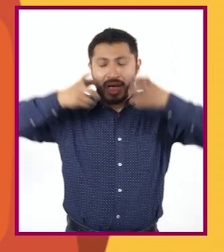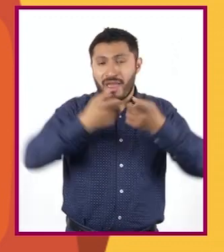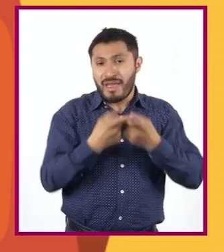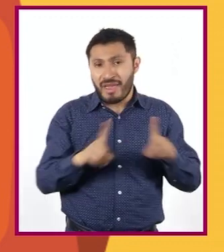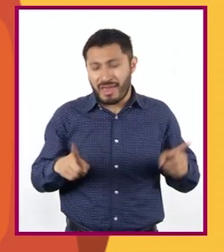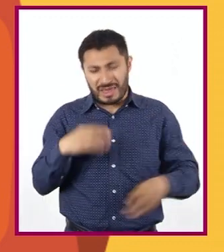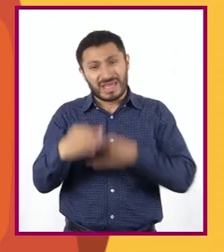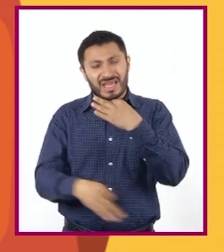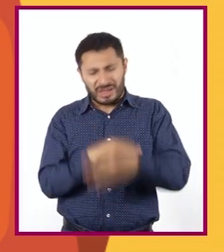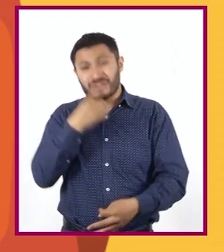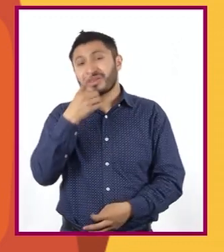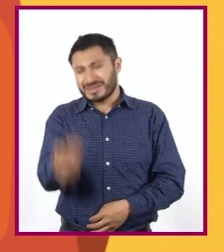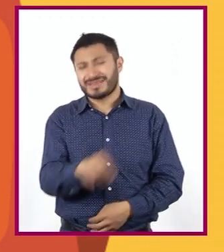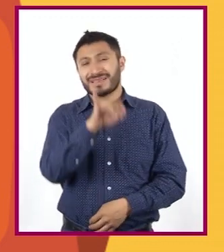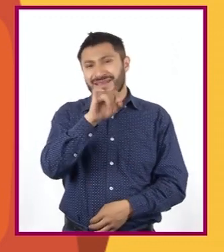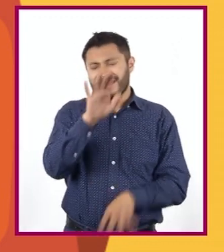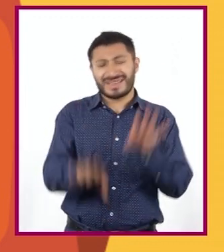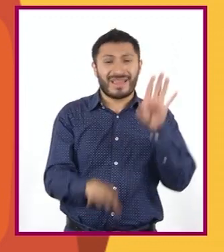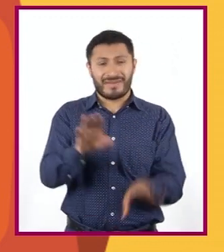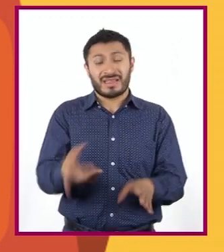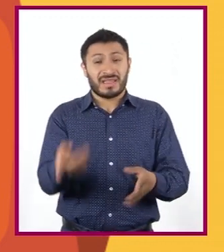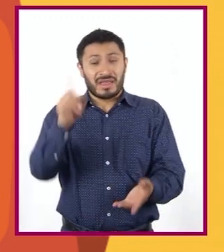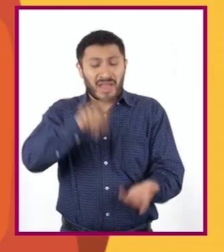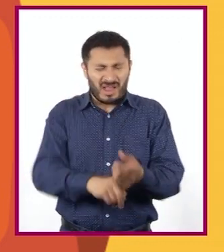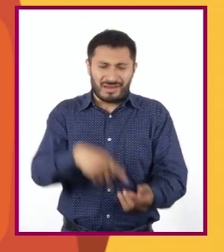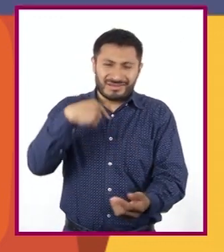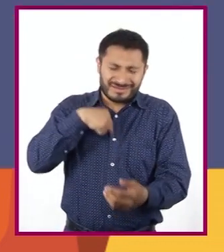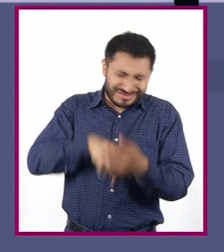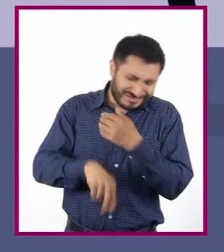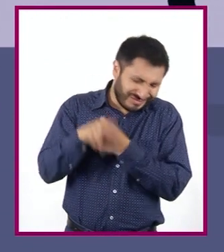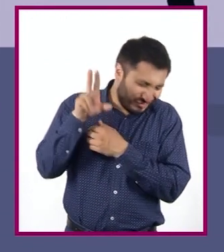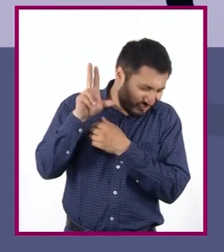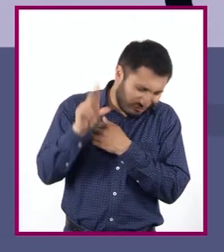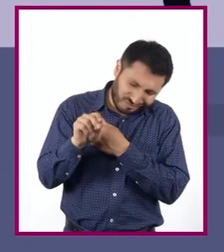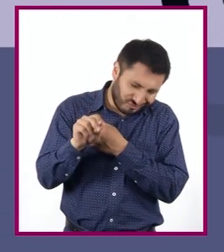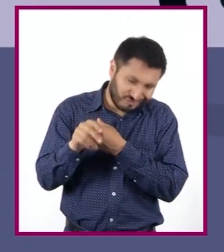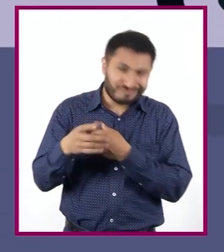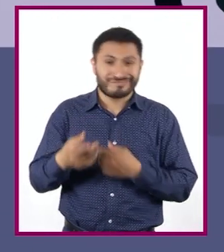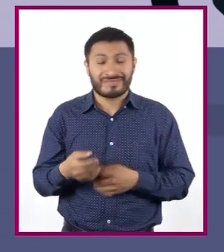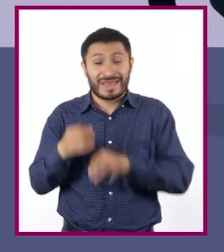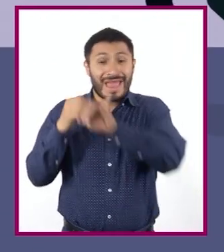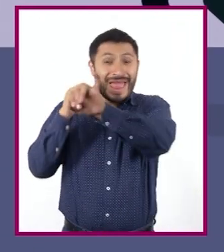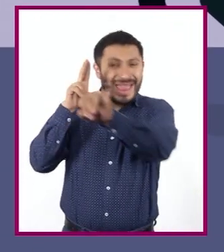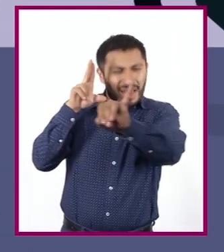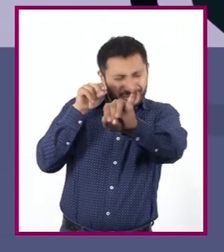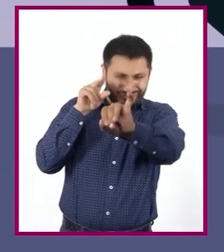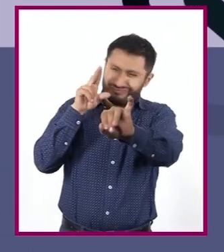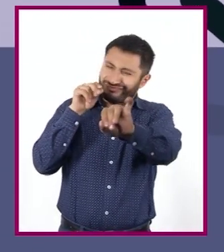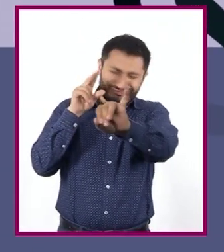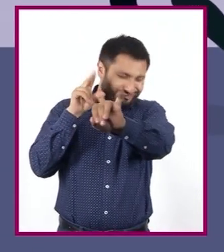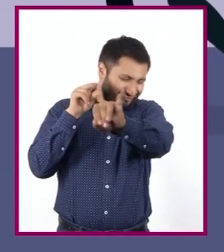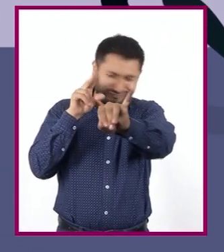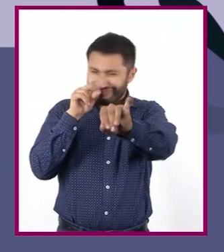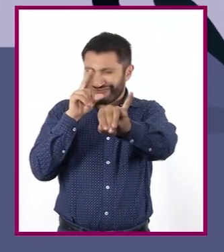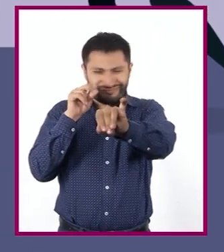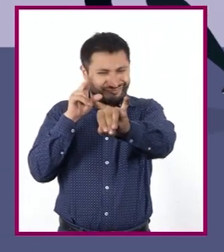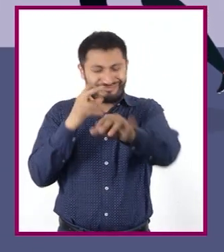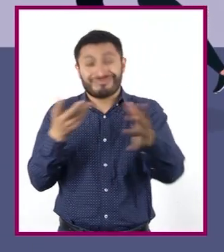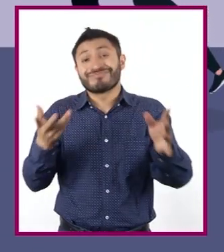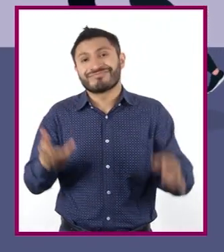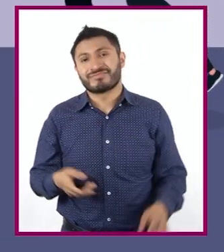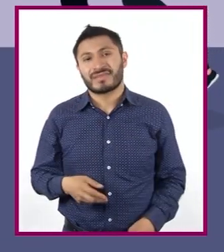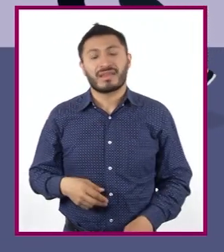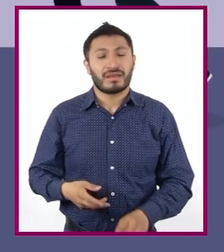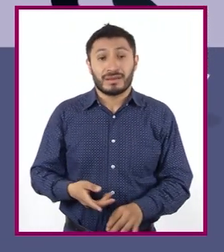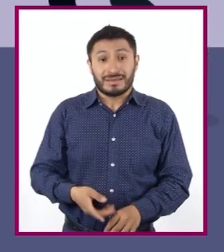solamente sirven para que les vaya guiando a través de esta pequeña plática sobre cómo ocurre